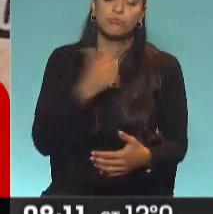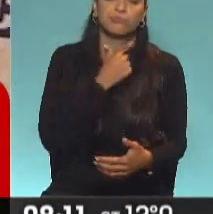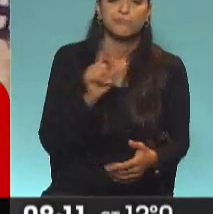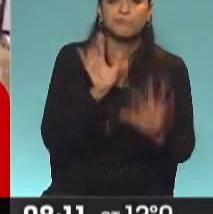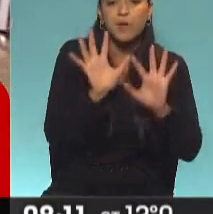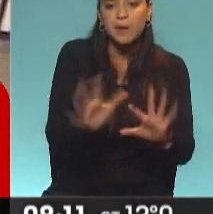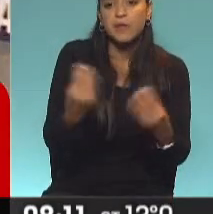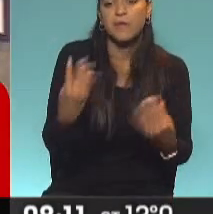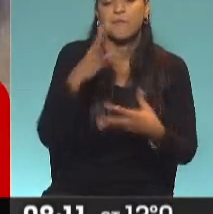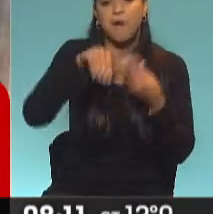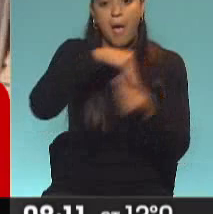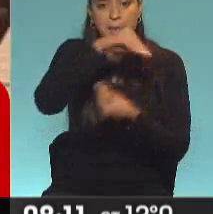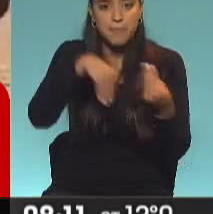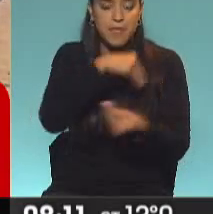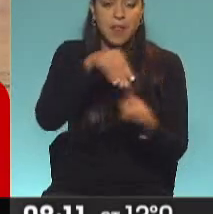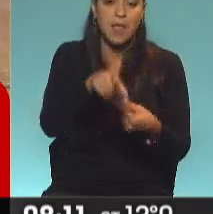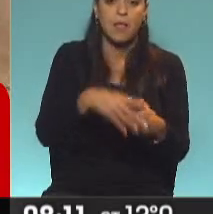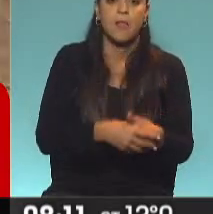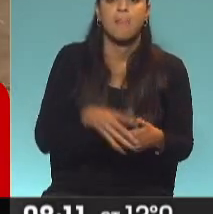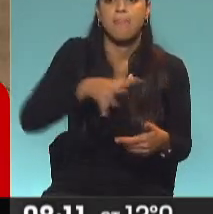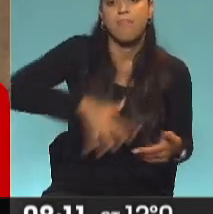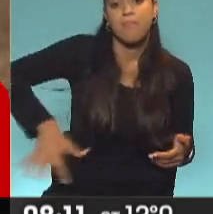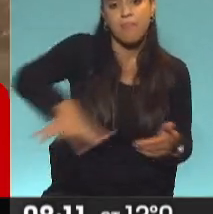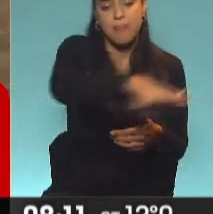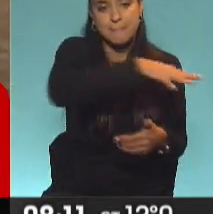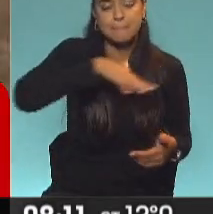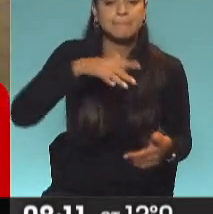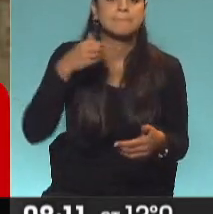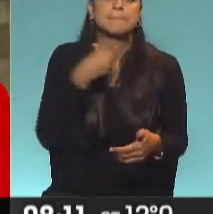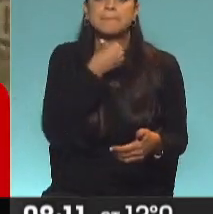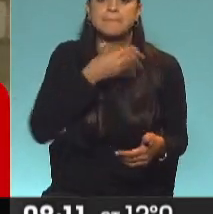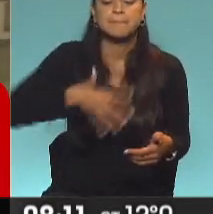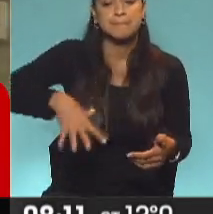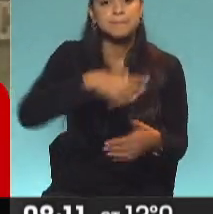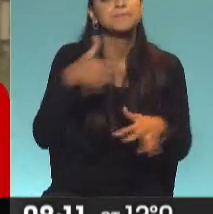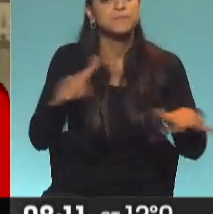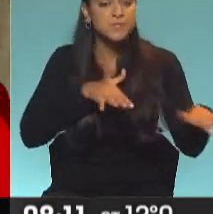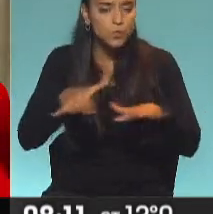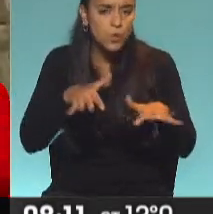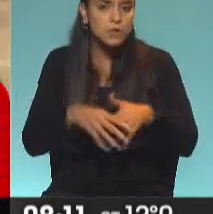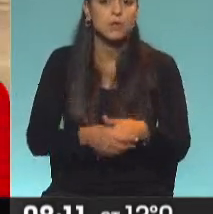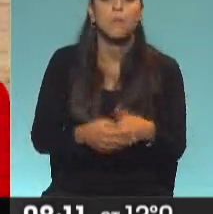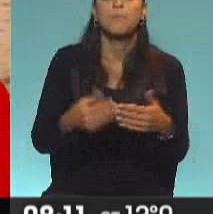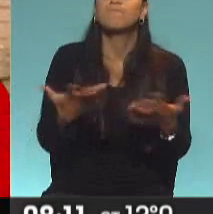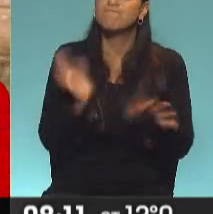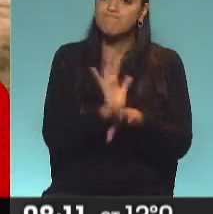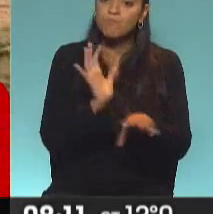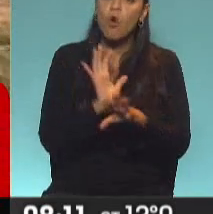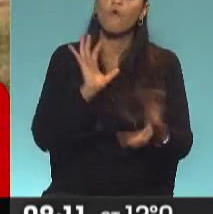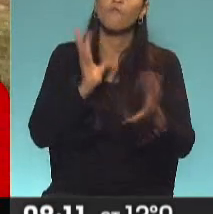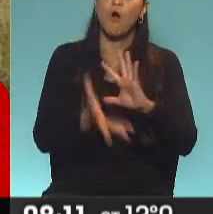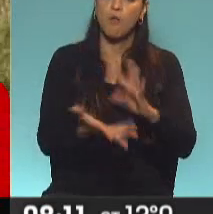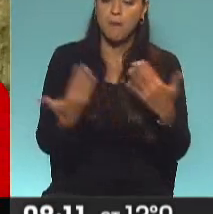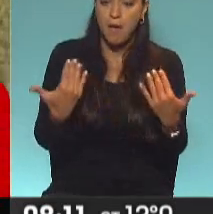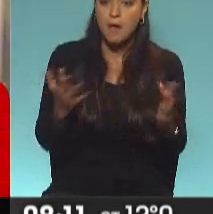estas familias que habían quedado en el predio de Guernica con una situación, con una posición, una postura